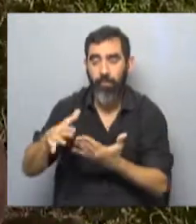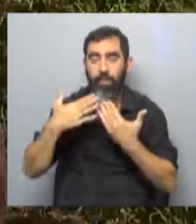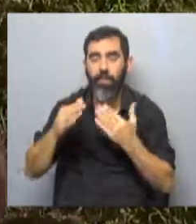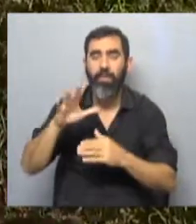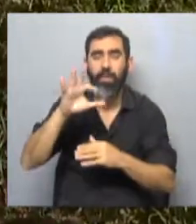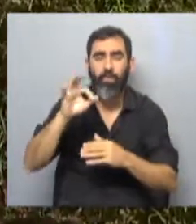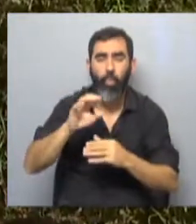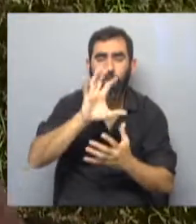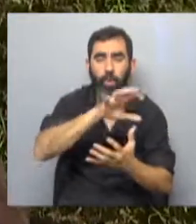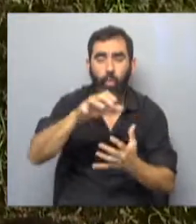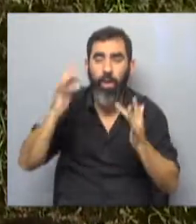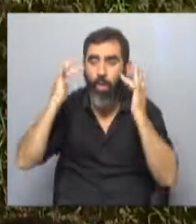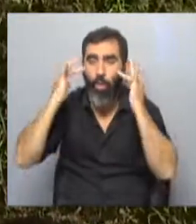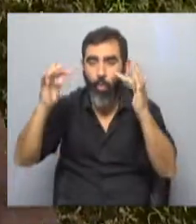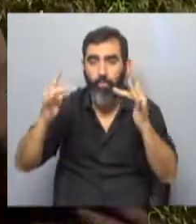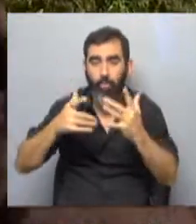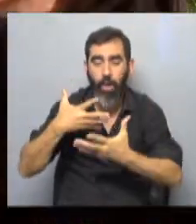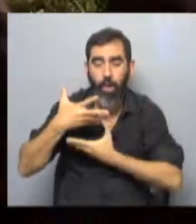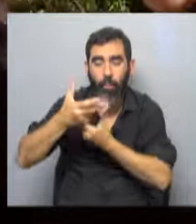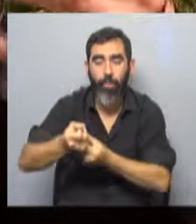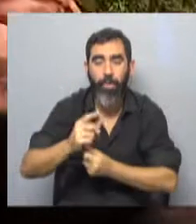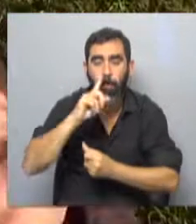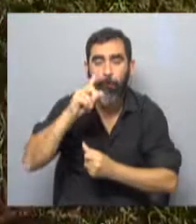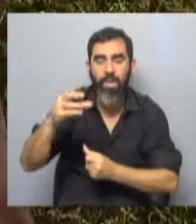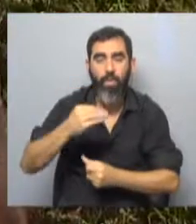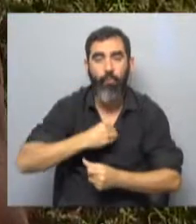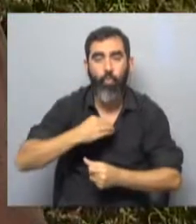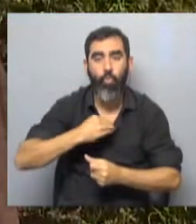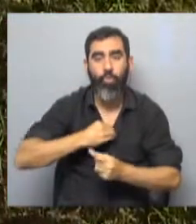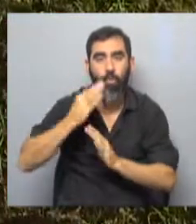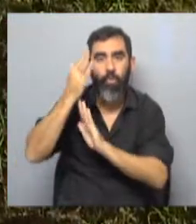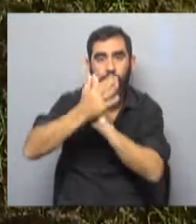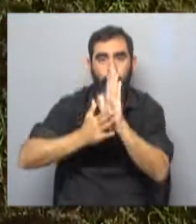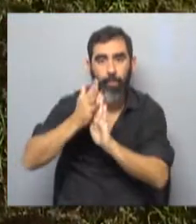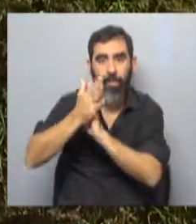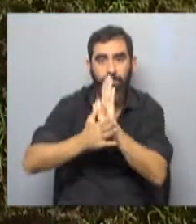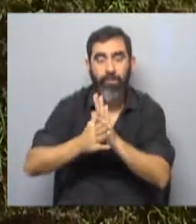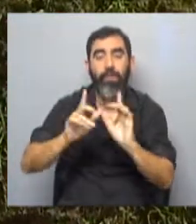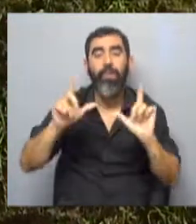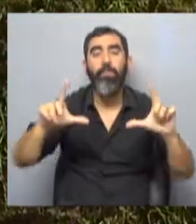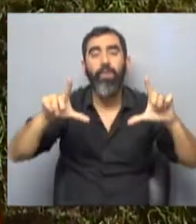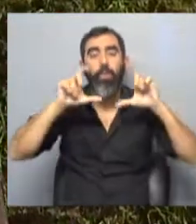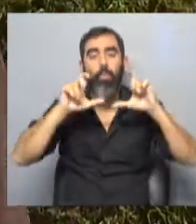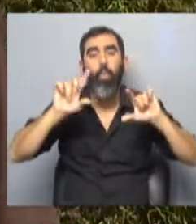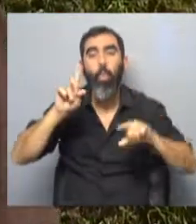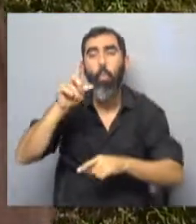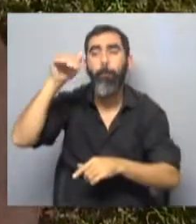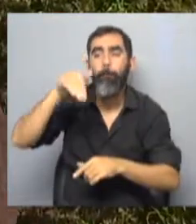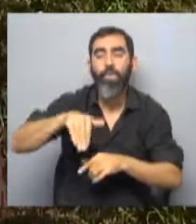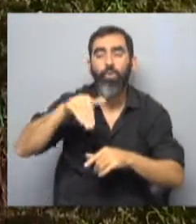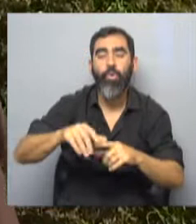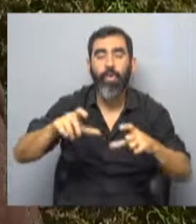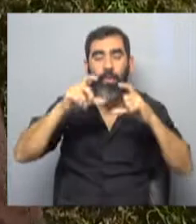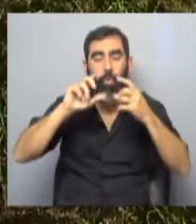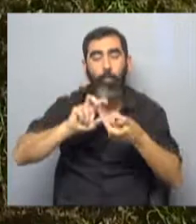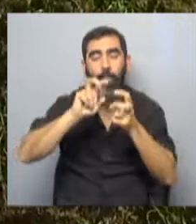de 50 centros educativos que se sumaron este año y miles de voluntarios en todo el país y en cuanto a los tapabocas vamos por un millón de tapabocas para poder